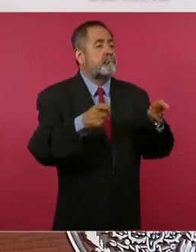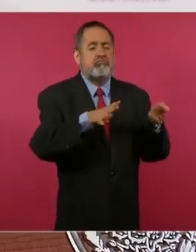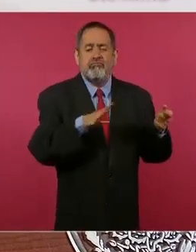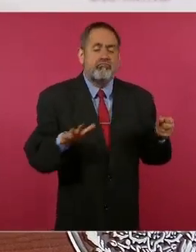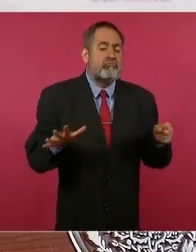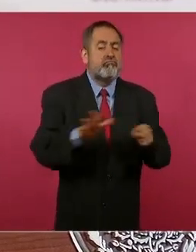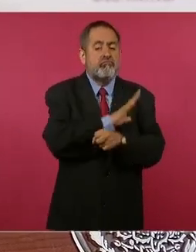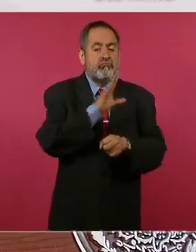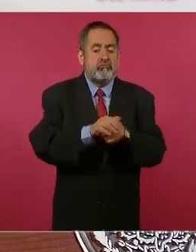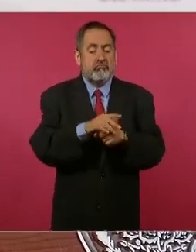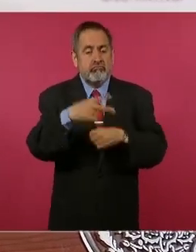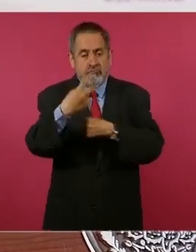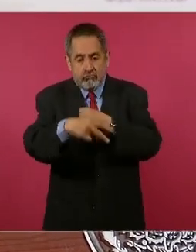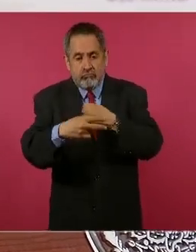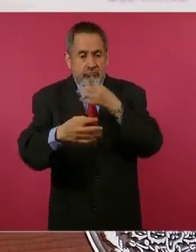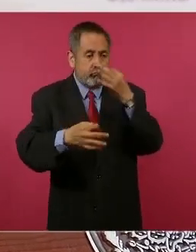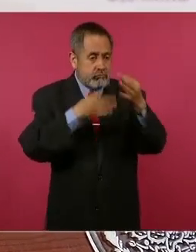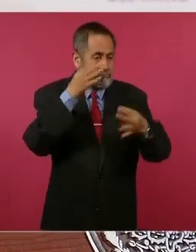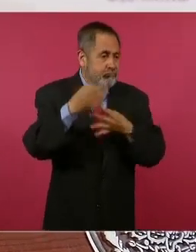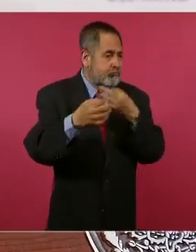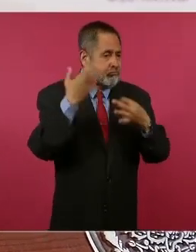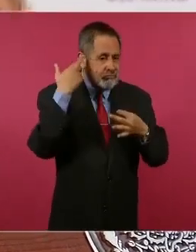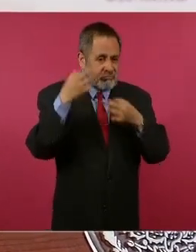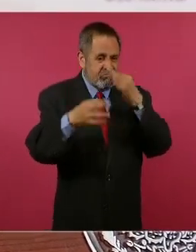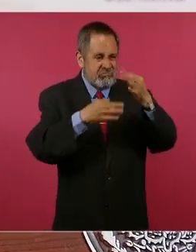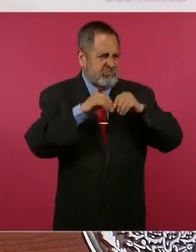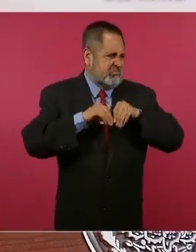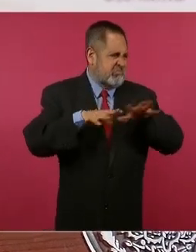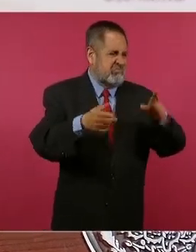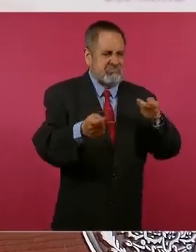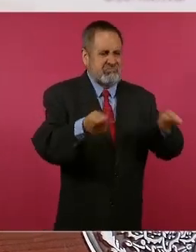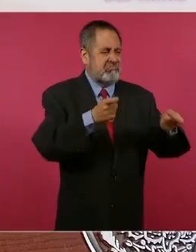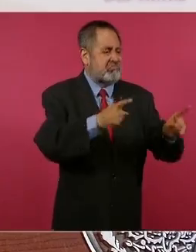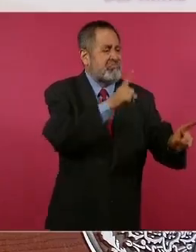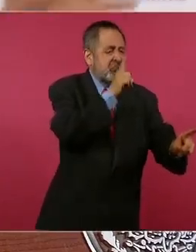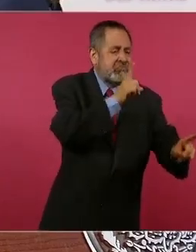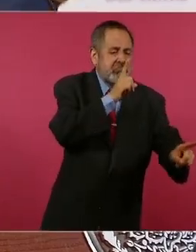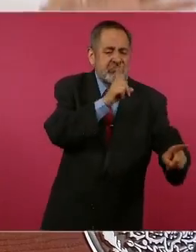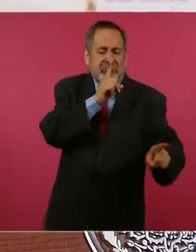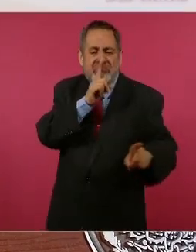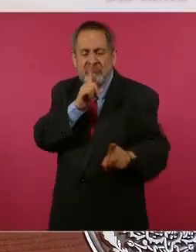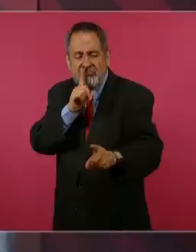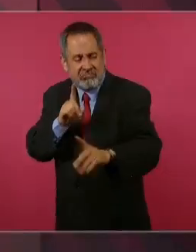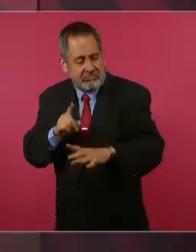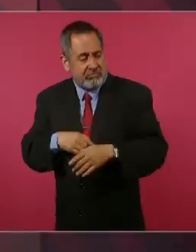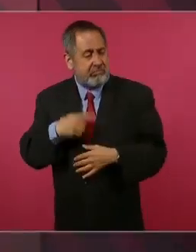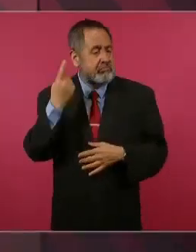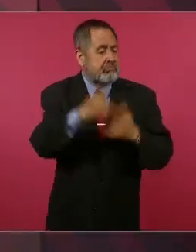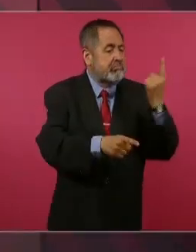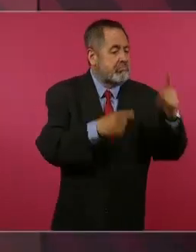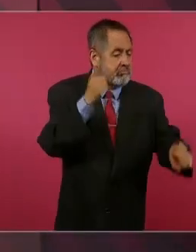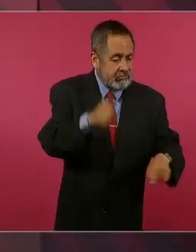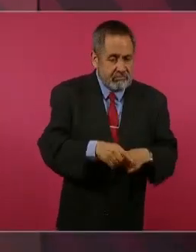absoluto o casi absoluto de los medios de información